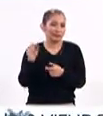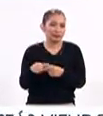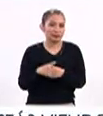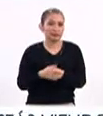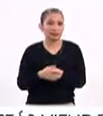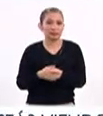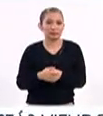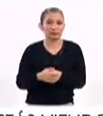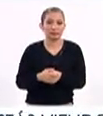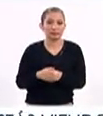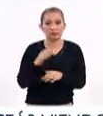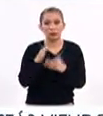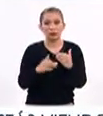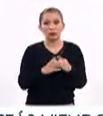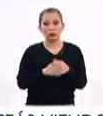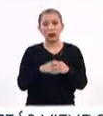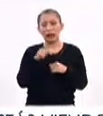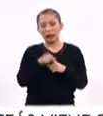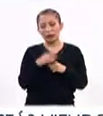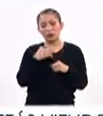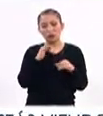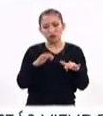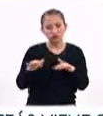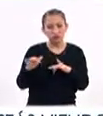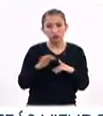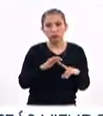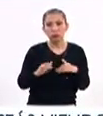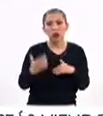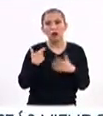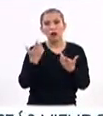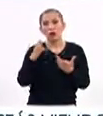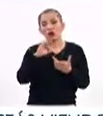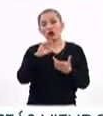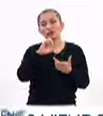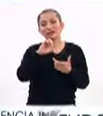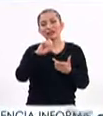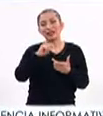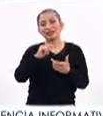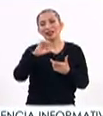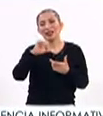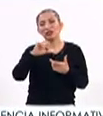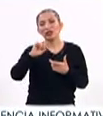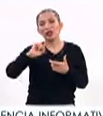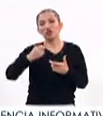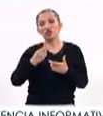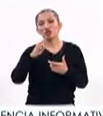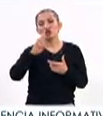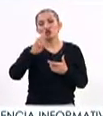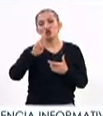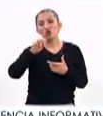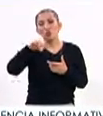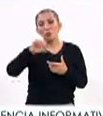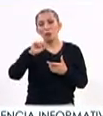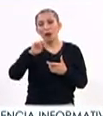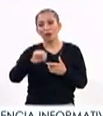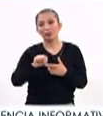más recorrido por todos, ahí voy a tocar el Konzertsatz de Clara Schumann. Bueno, si se traduce